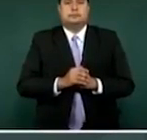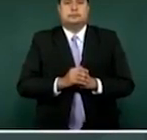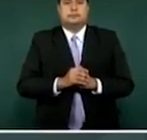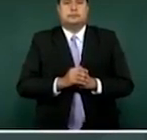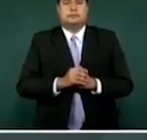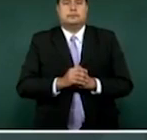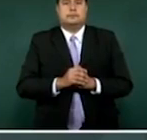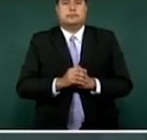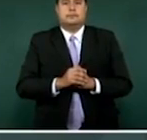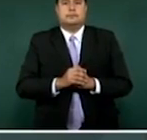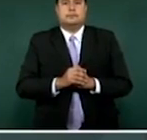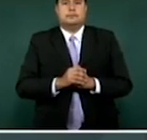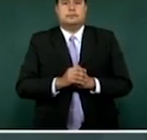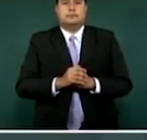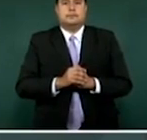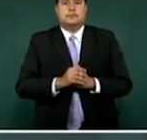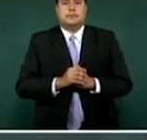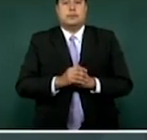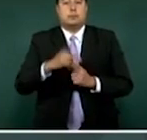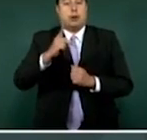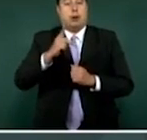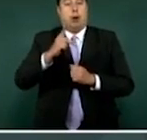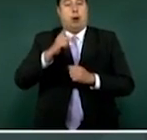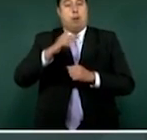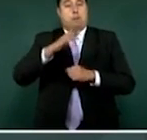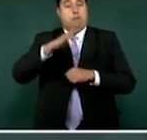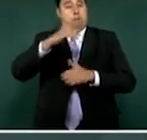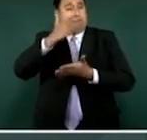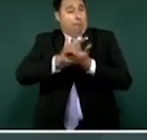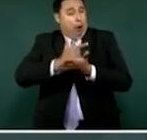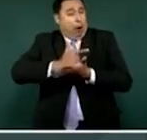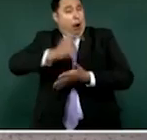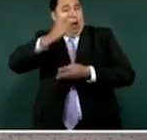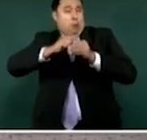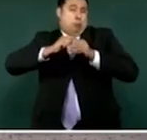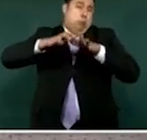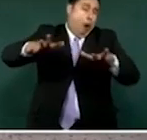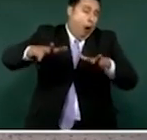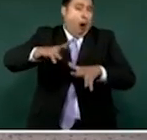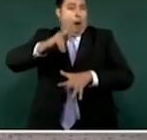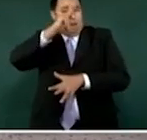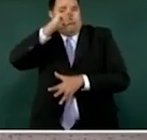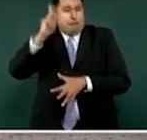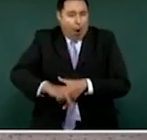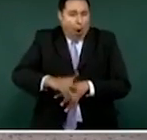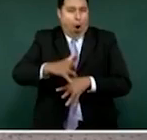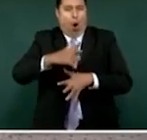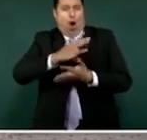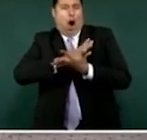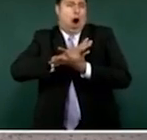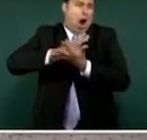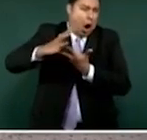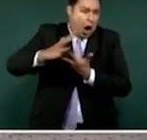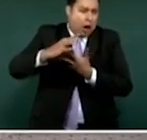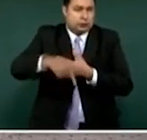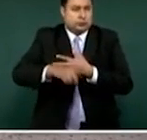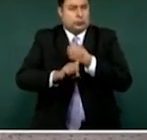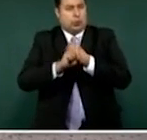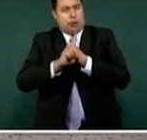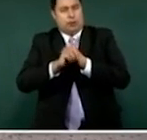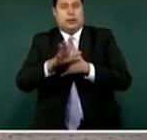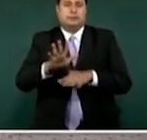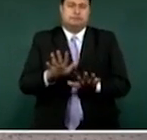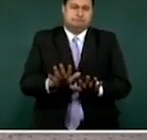no hay un desbordamiento, un crecimiento desmesurado